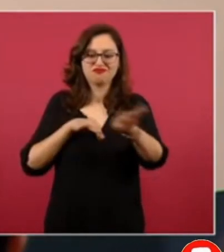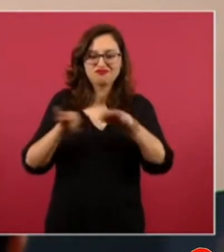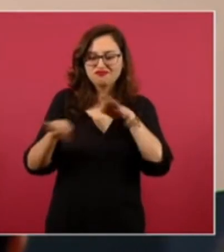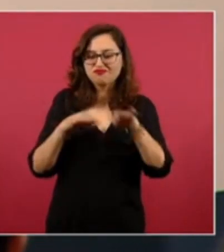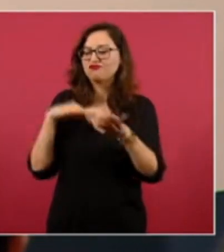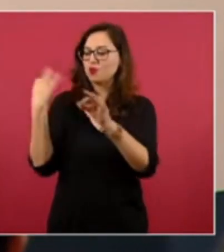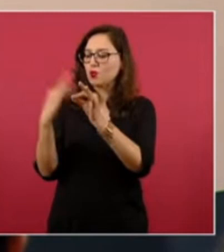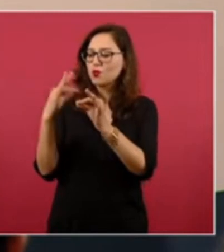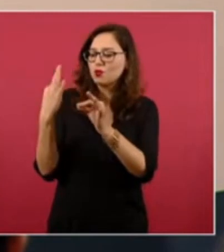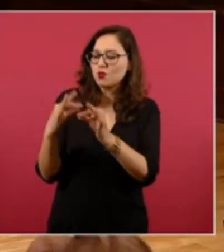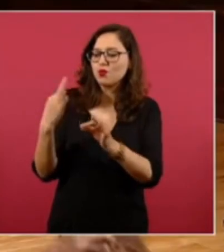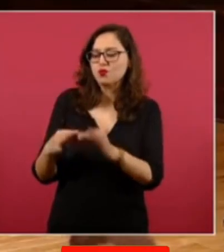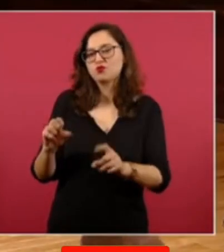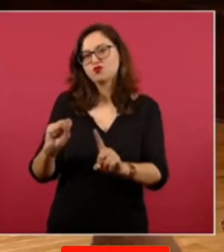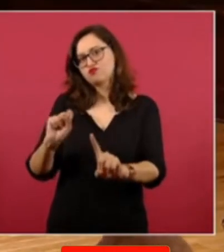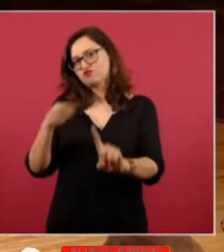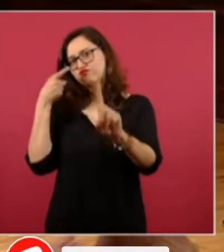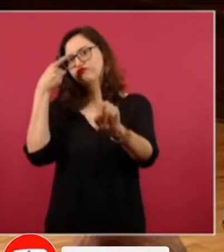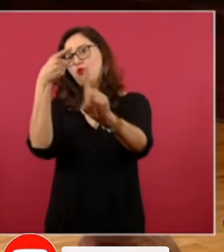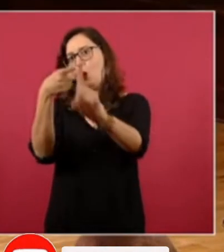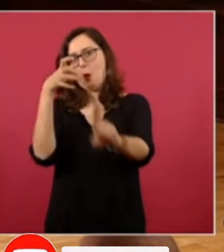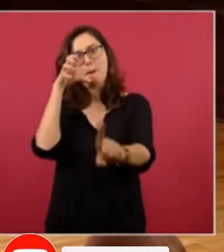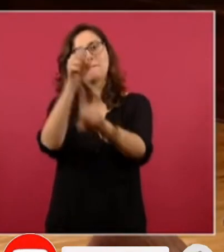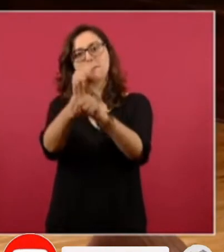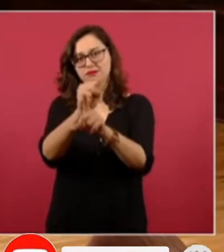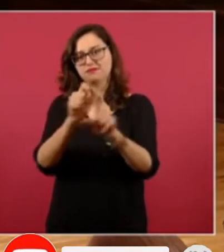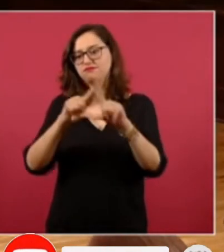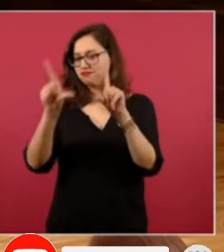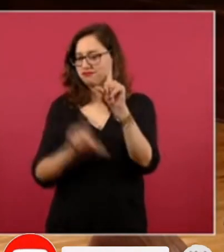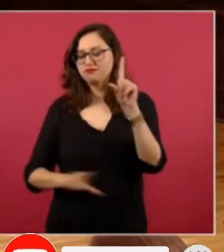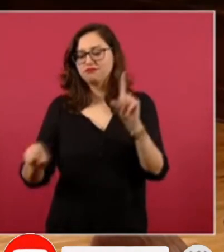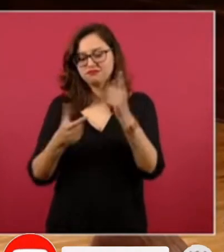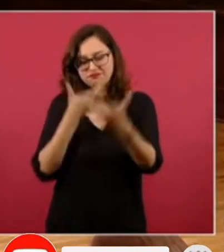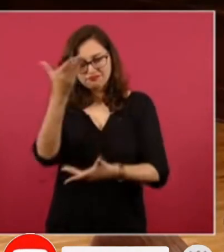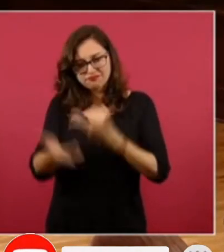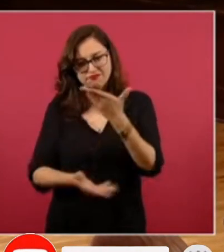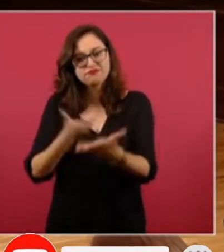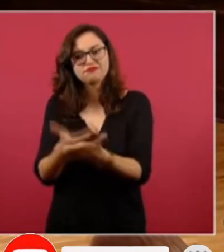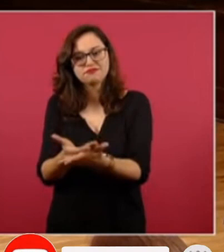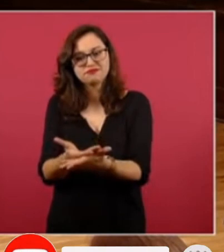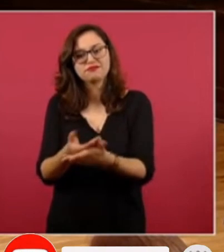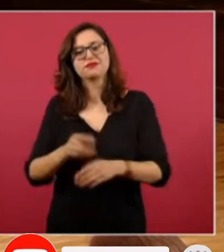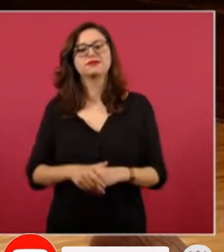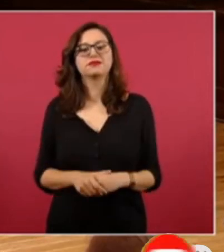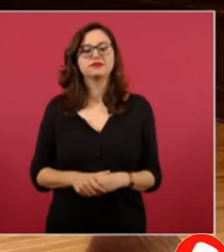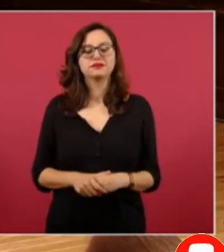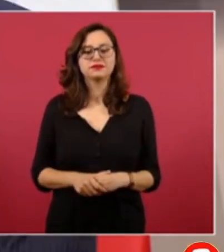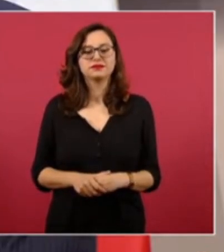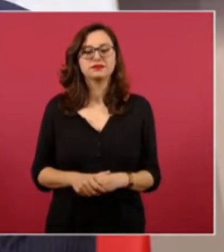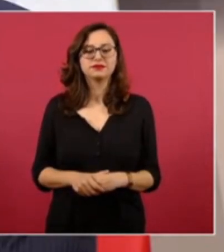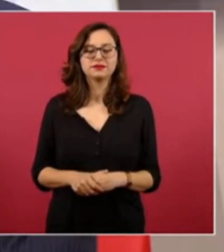cabo nuestra función de servir al pueblo de México.